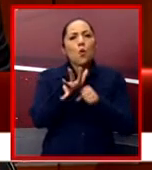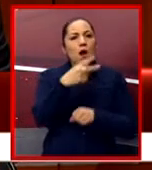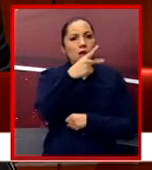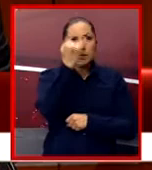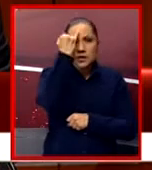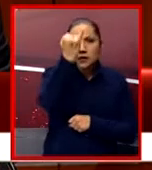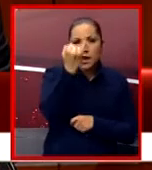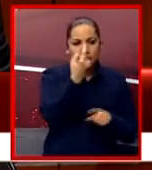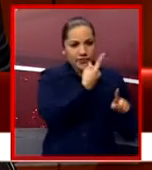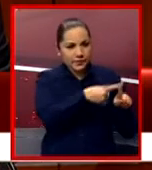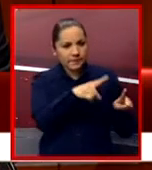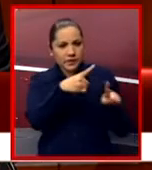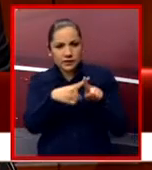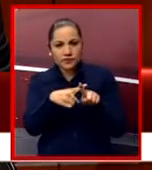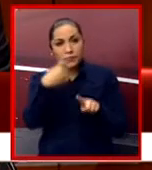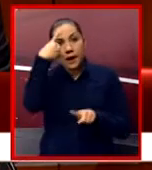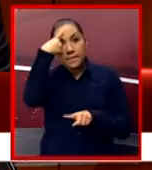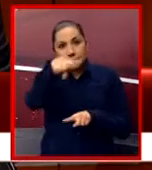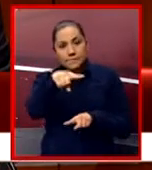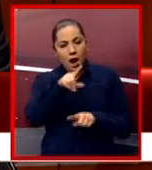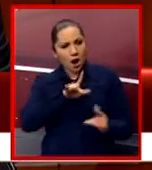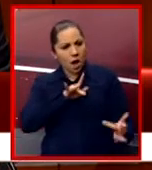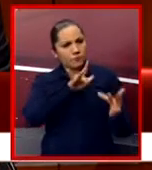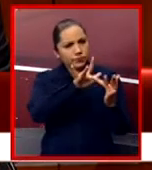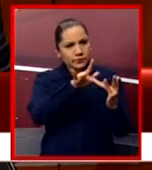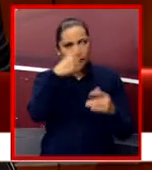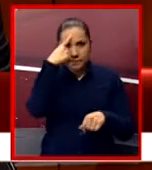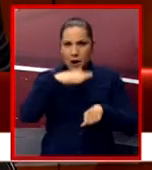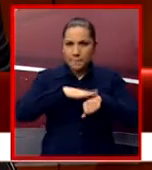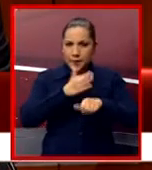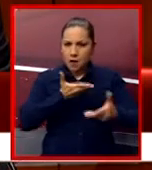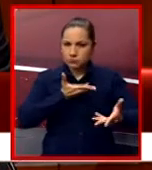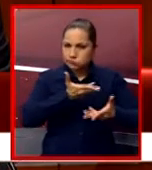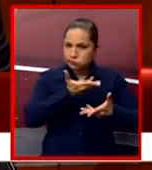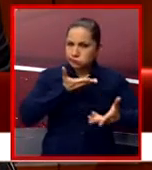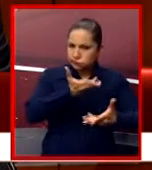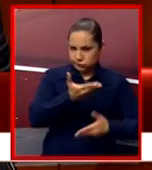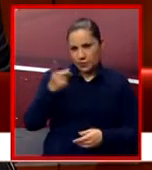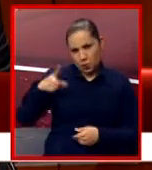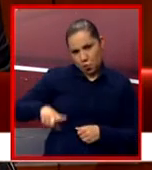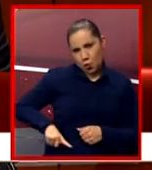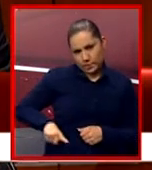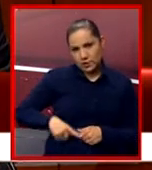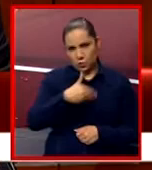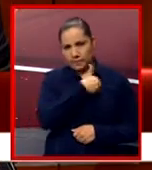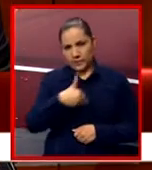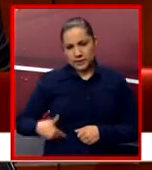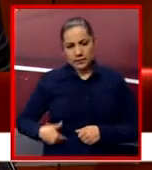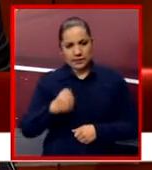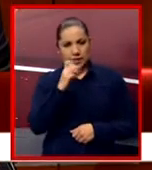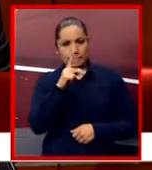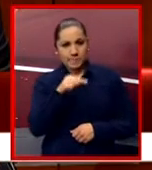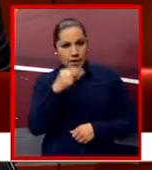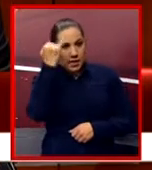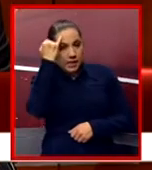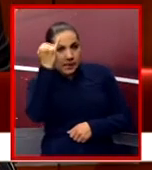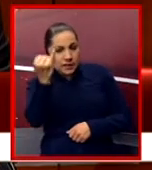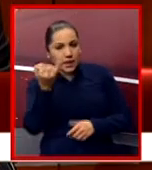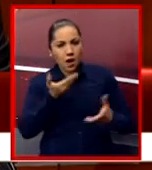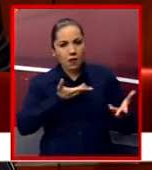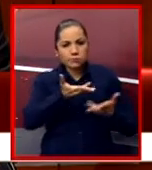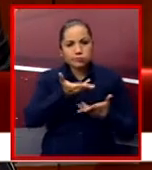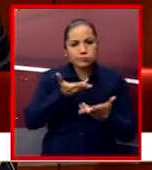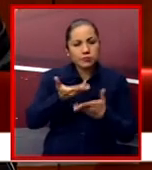de acercamiento y de profundidad que el gobierno del presidente Peña está instrumentando en